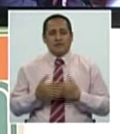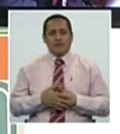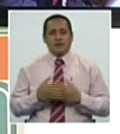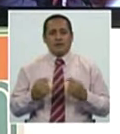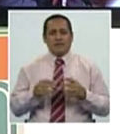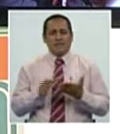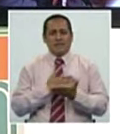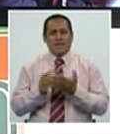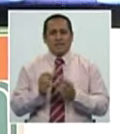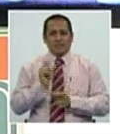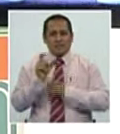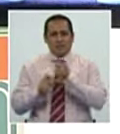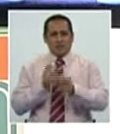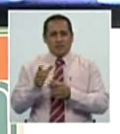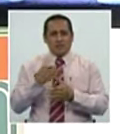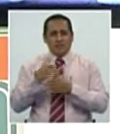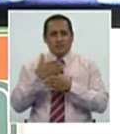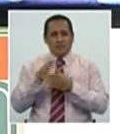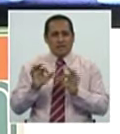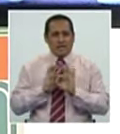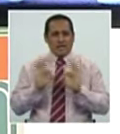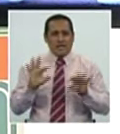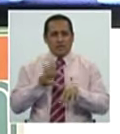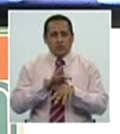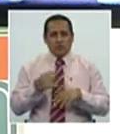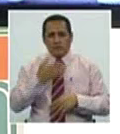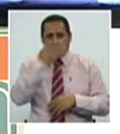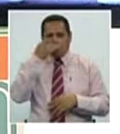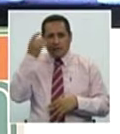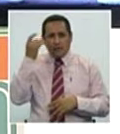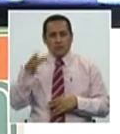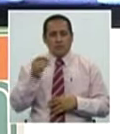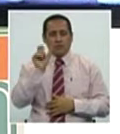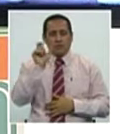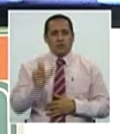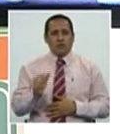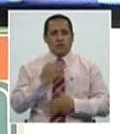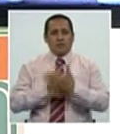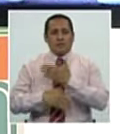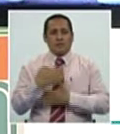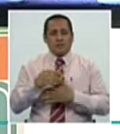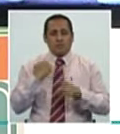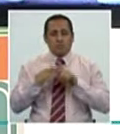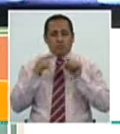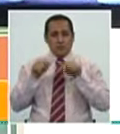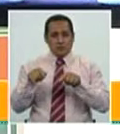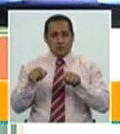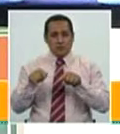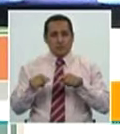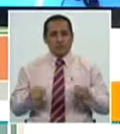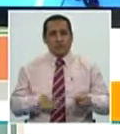y que ninguna prestadora de salud privada discrimine a la persona con discapacidad. Y